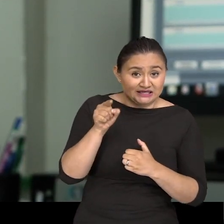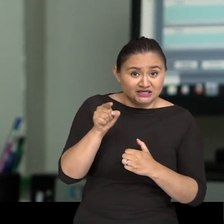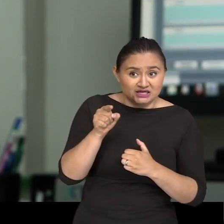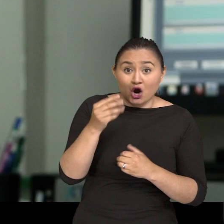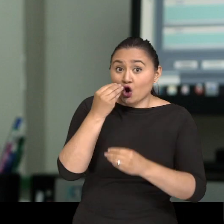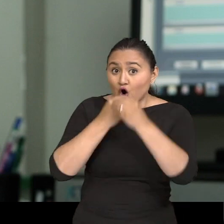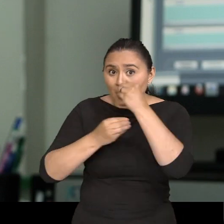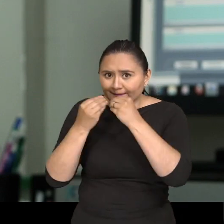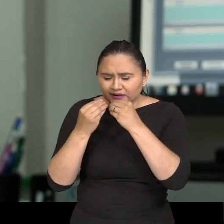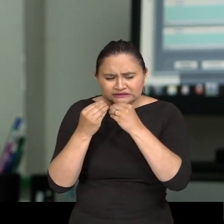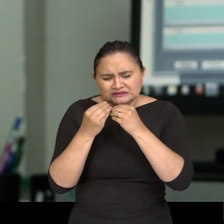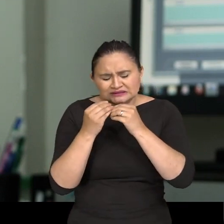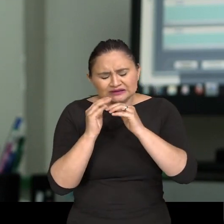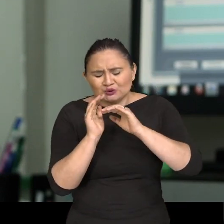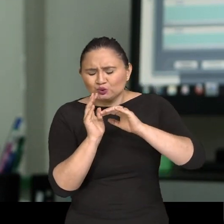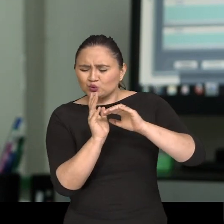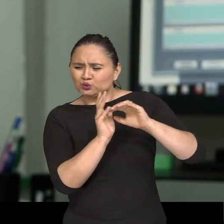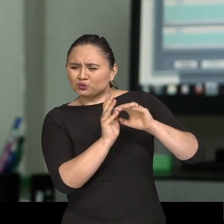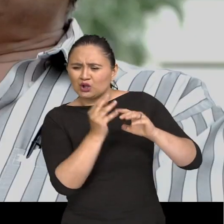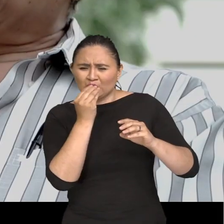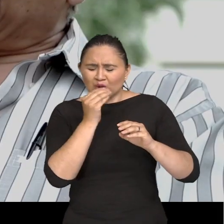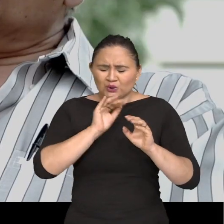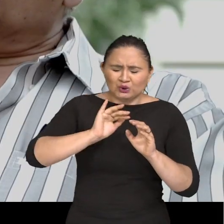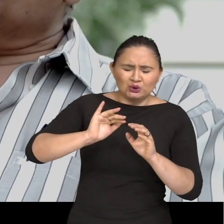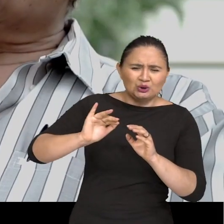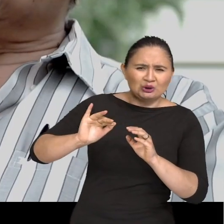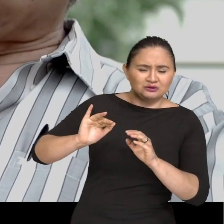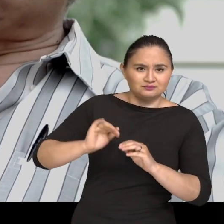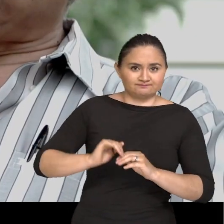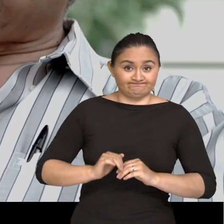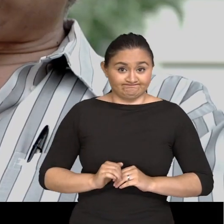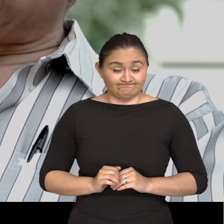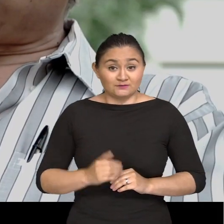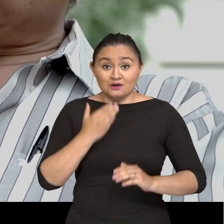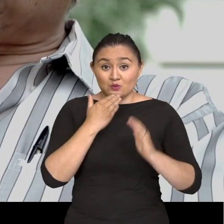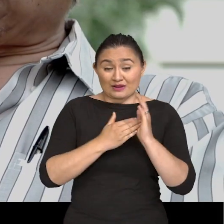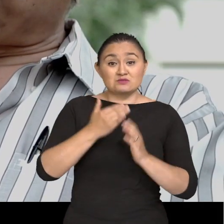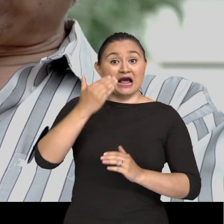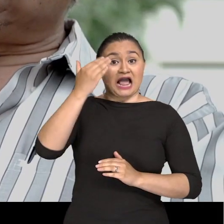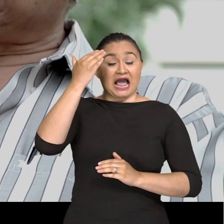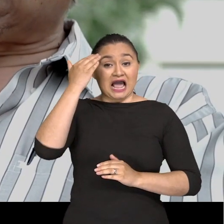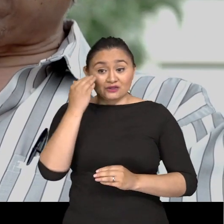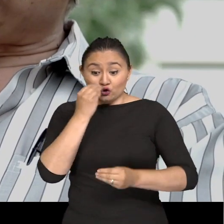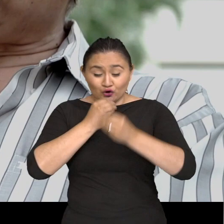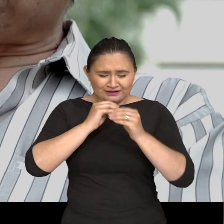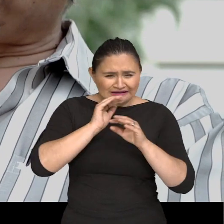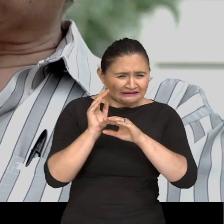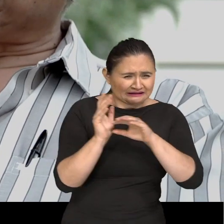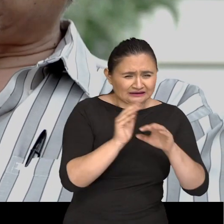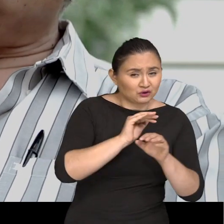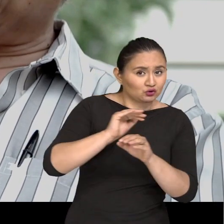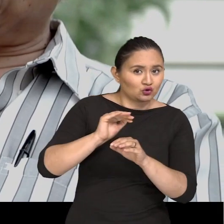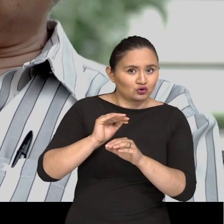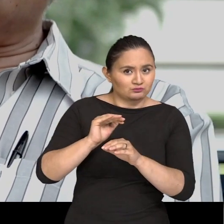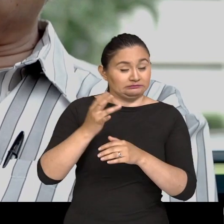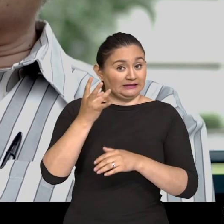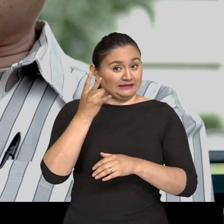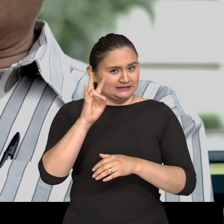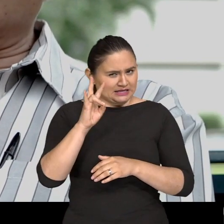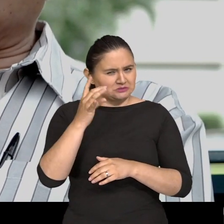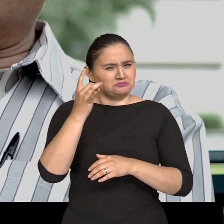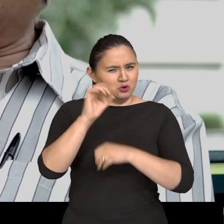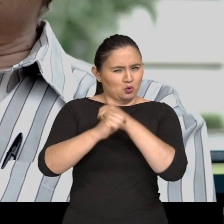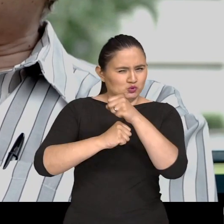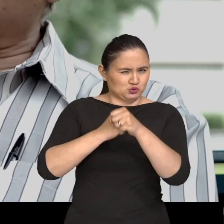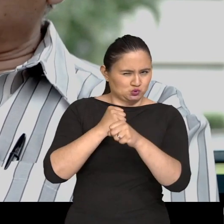restrinja la ingesta de alimentos antes se consideraba que la anorexia se daba más bien a partir de los 17 o